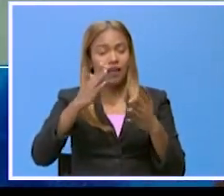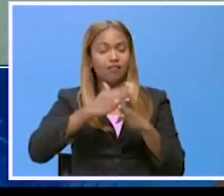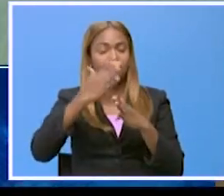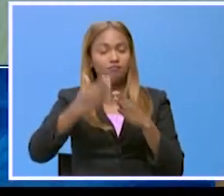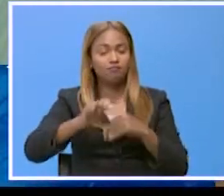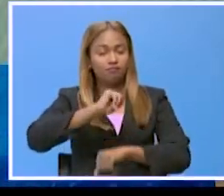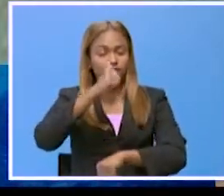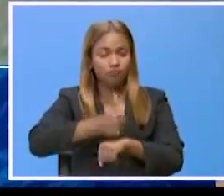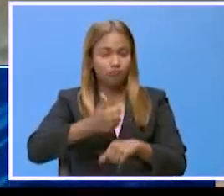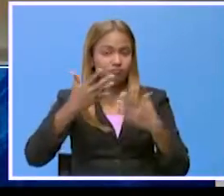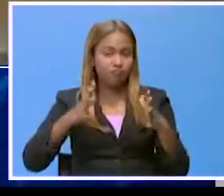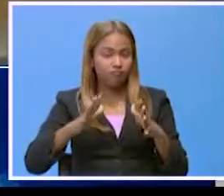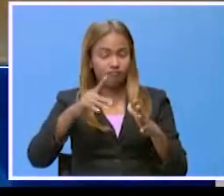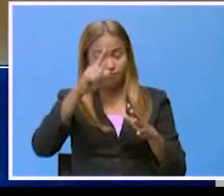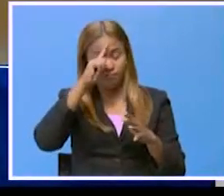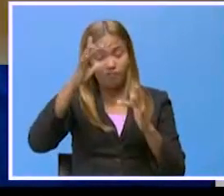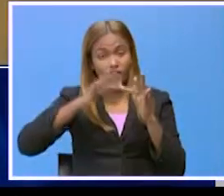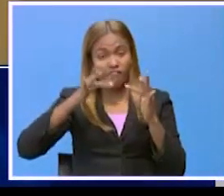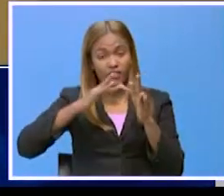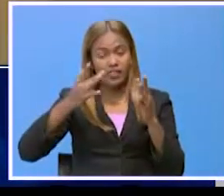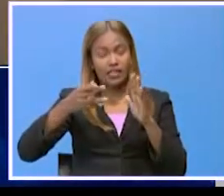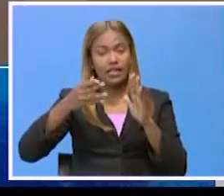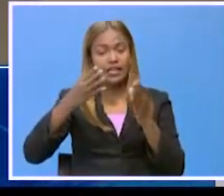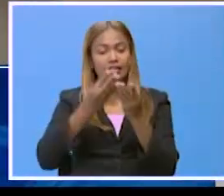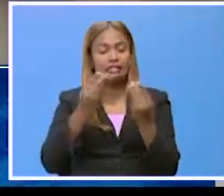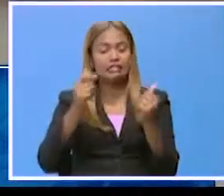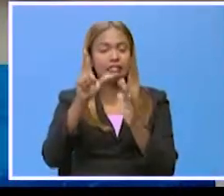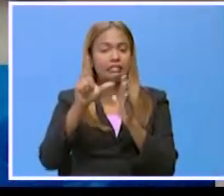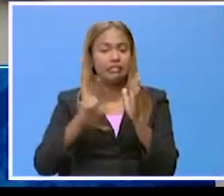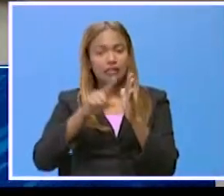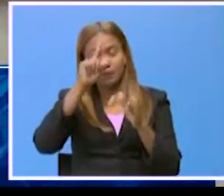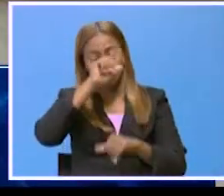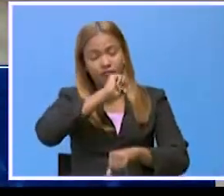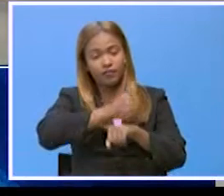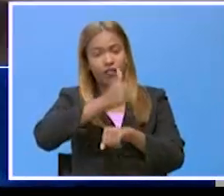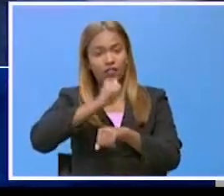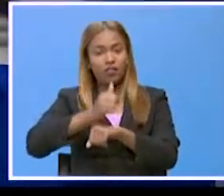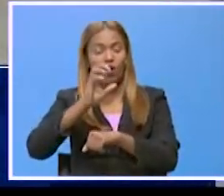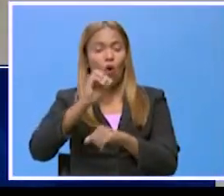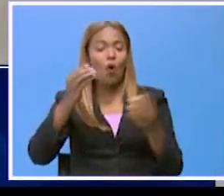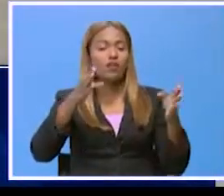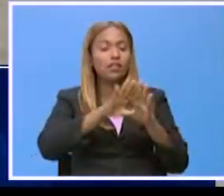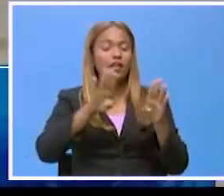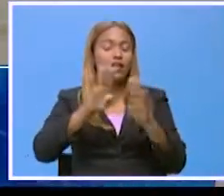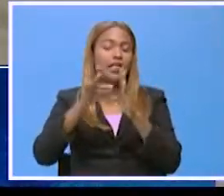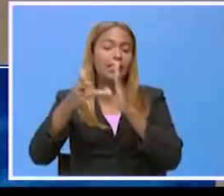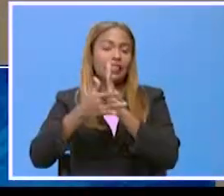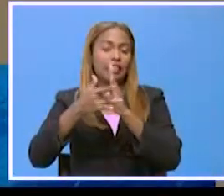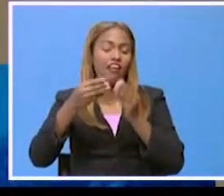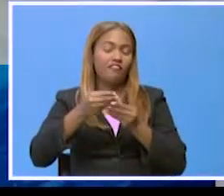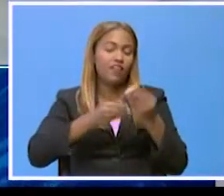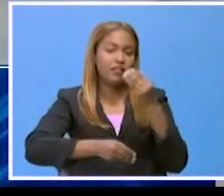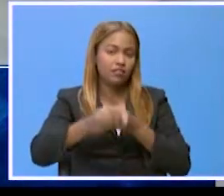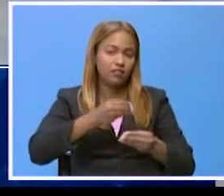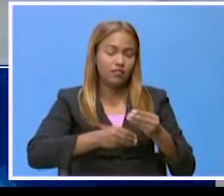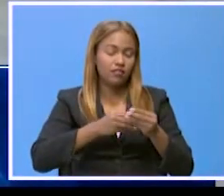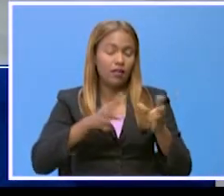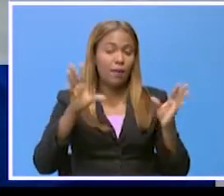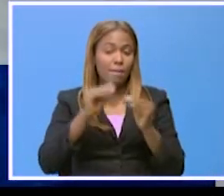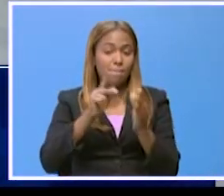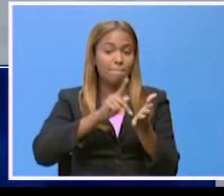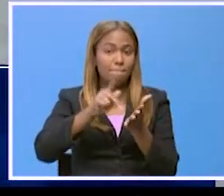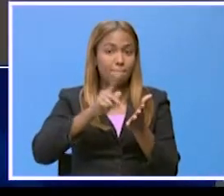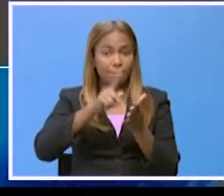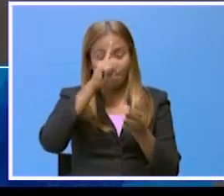e inaugurados pendientes de una solución legal de los contratos si eres técnicos y financieros más pagos